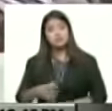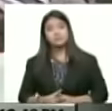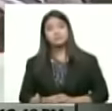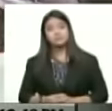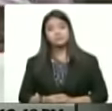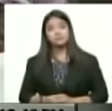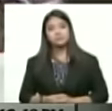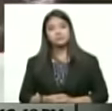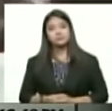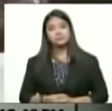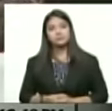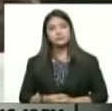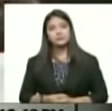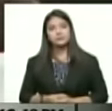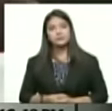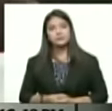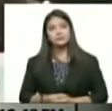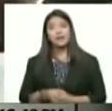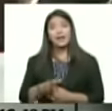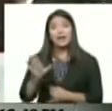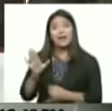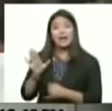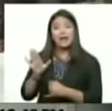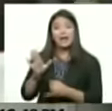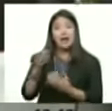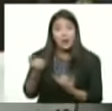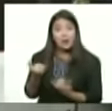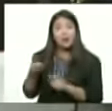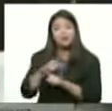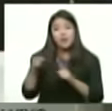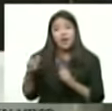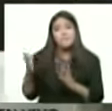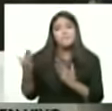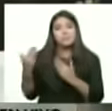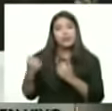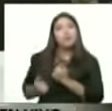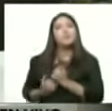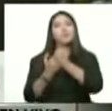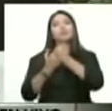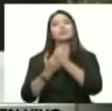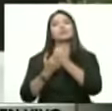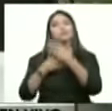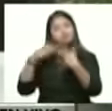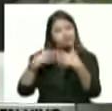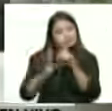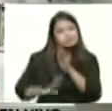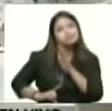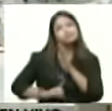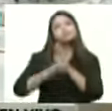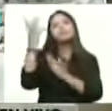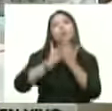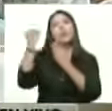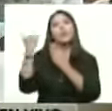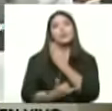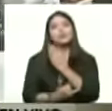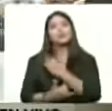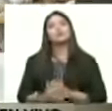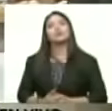nos va a dar el último espaldarazo que nos falta para esta vez sí arrancar con el proyecto